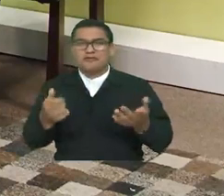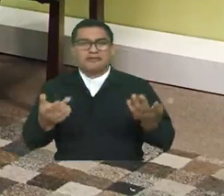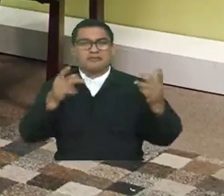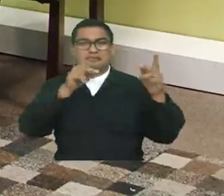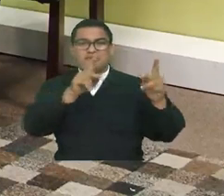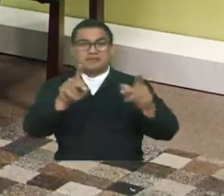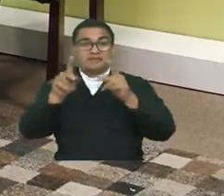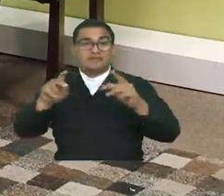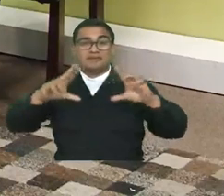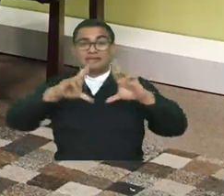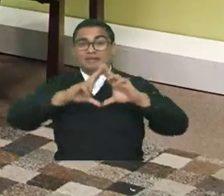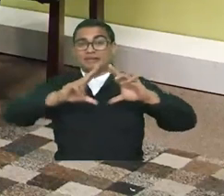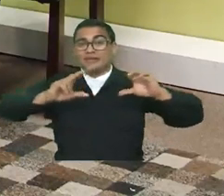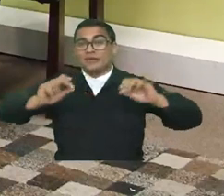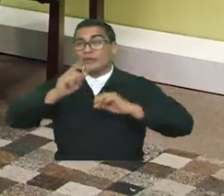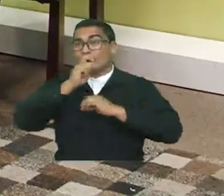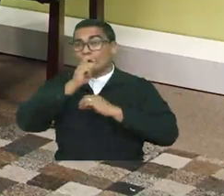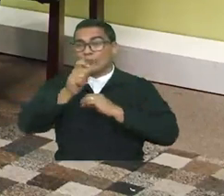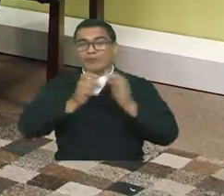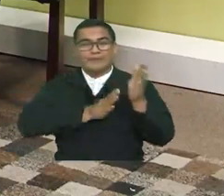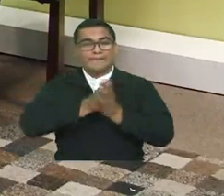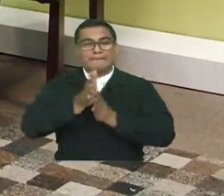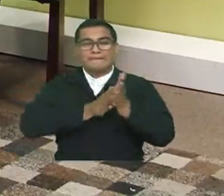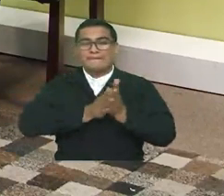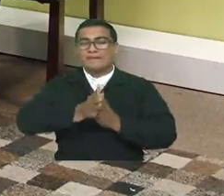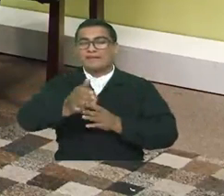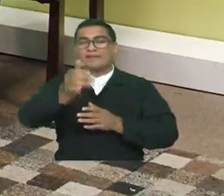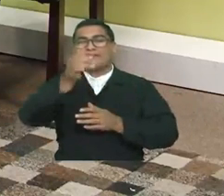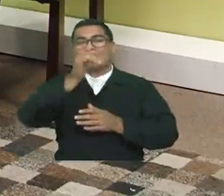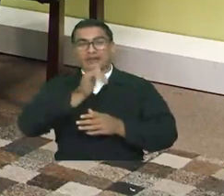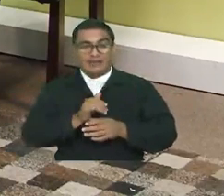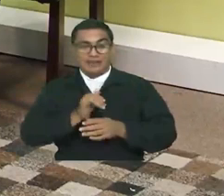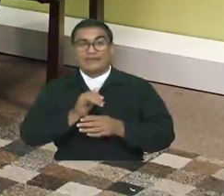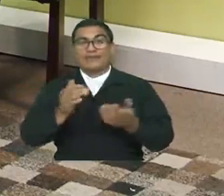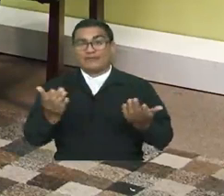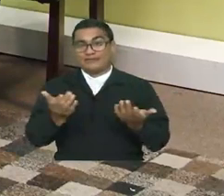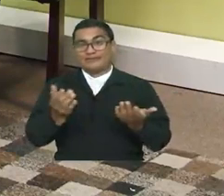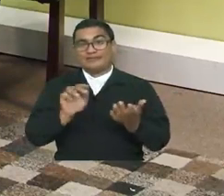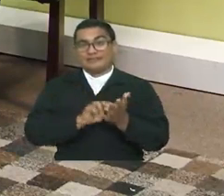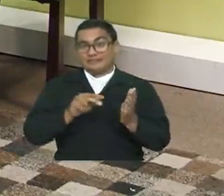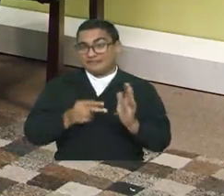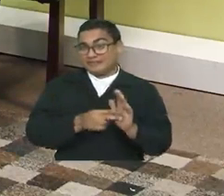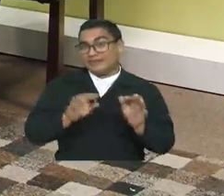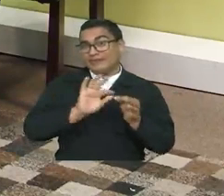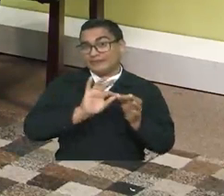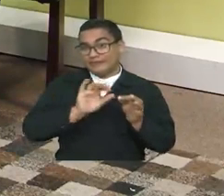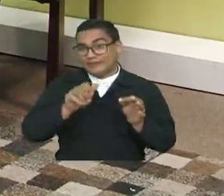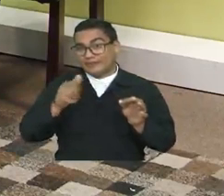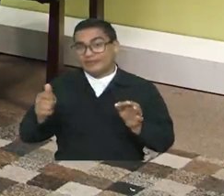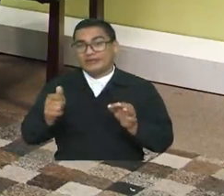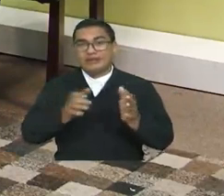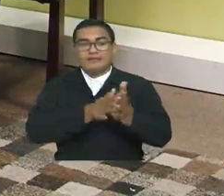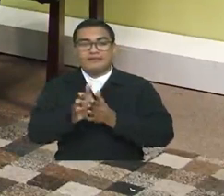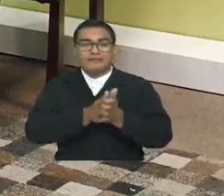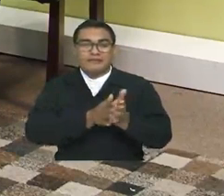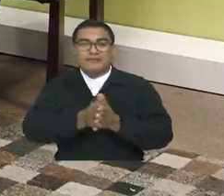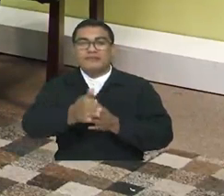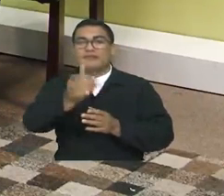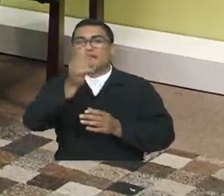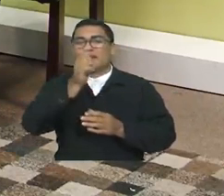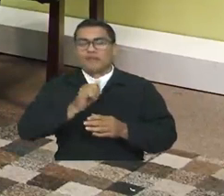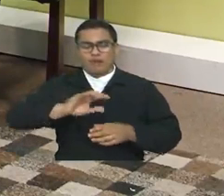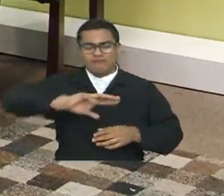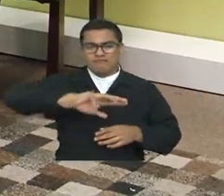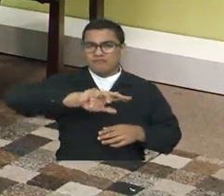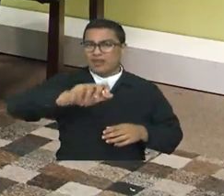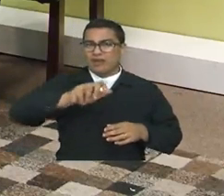fruta porque nos gusta beber muchos frescos que son a base de fruta. Entonces, ¿qué es lo que vamos a hacer a ese fresco? No lo vamos a dañar, no le